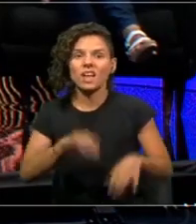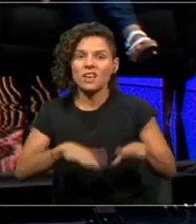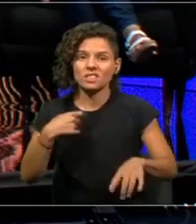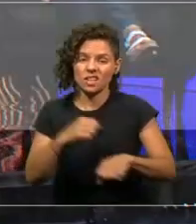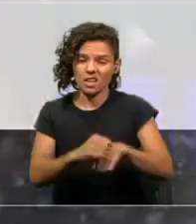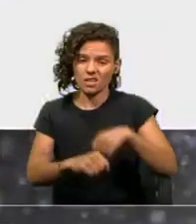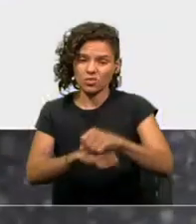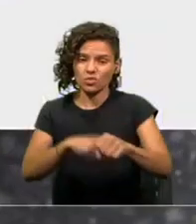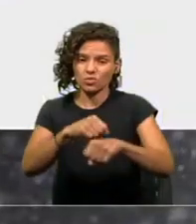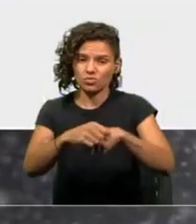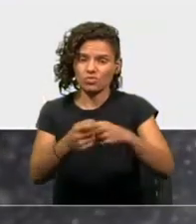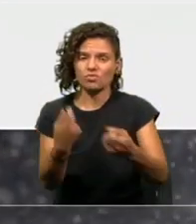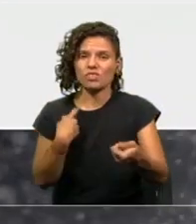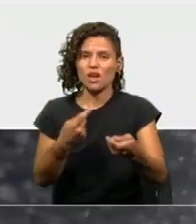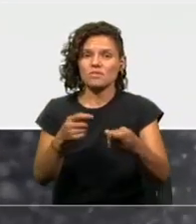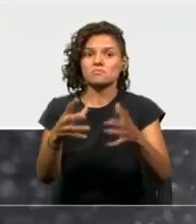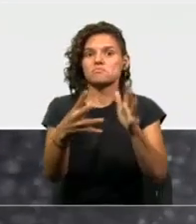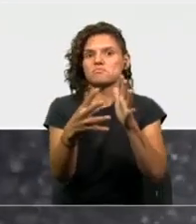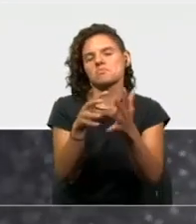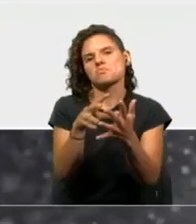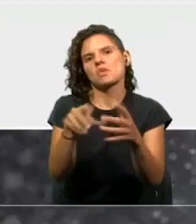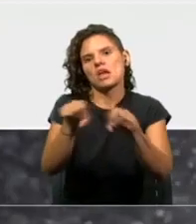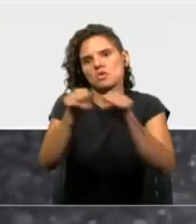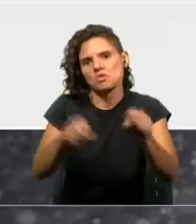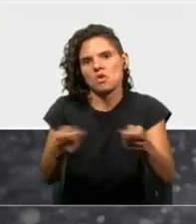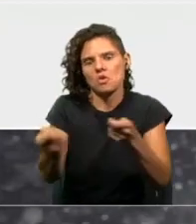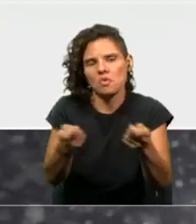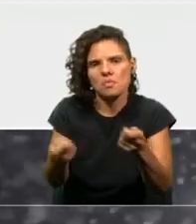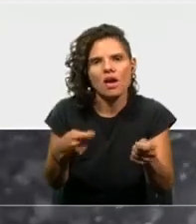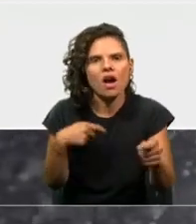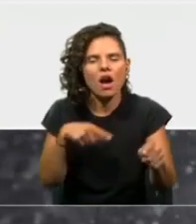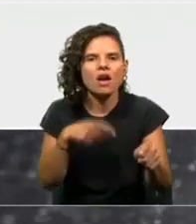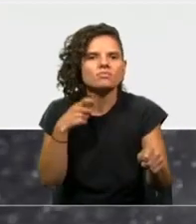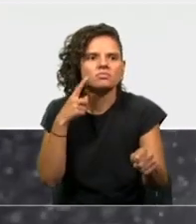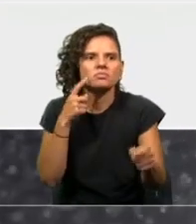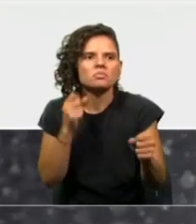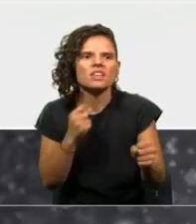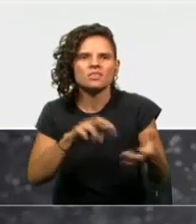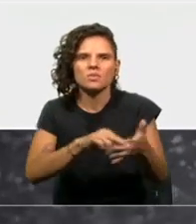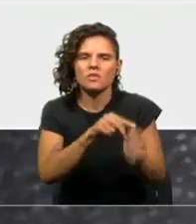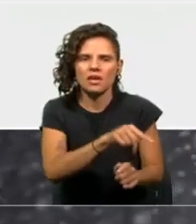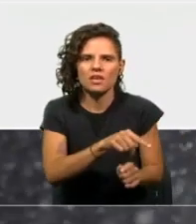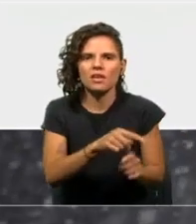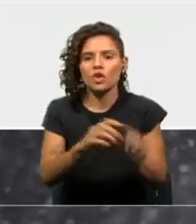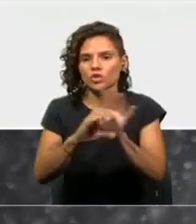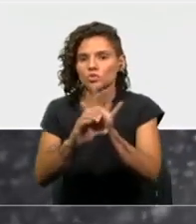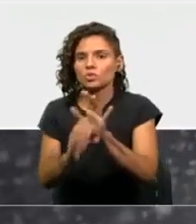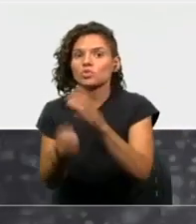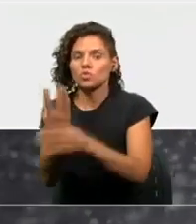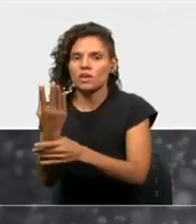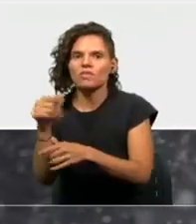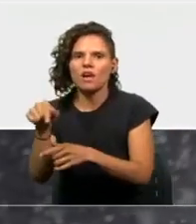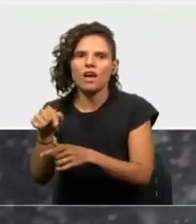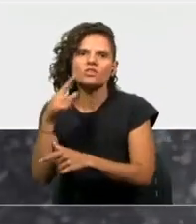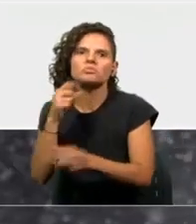Ya no ciertas medidas, ¿sí? Partir con la Constitución es un buen comienzo, pero solamente un comienzo, no es un modelo nuevo.